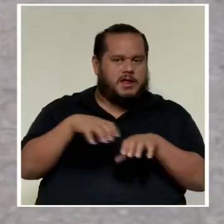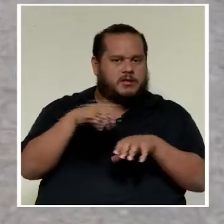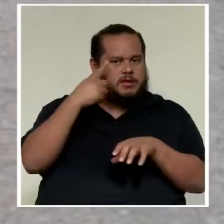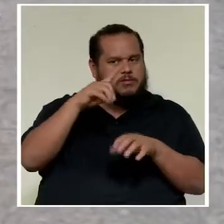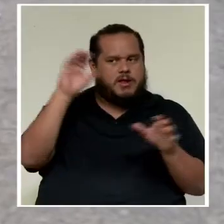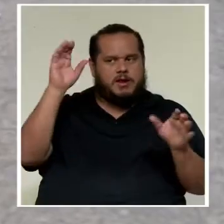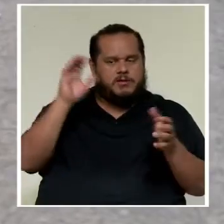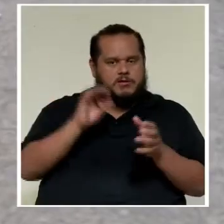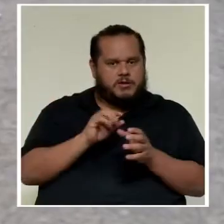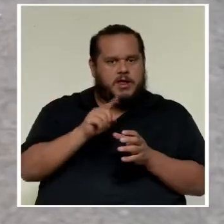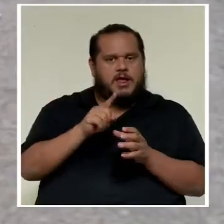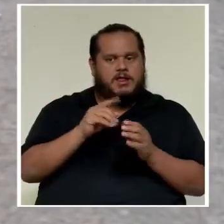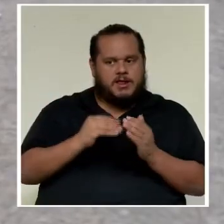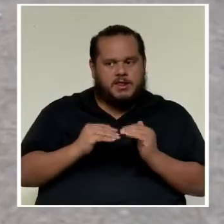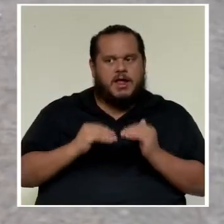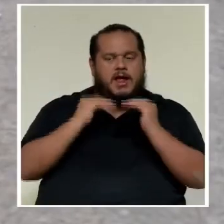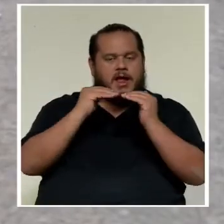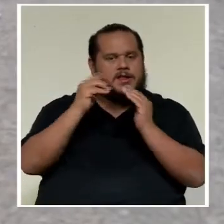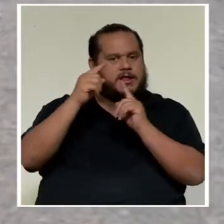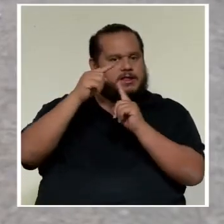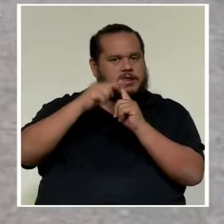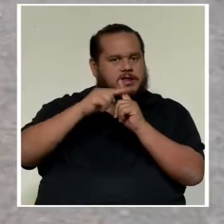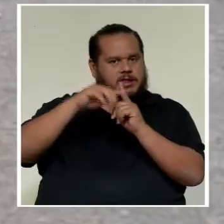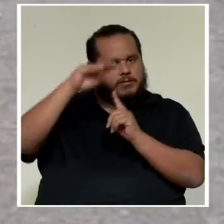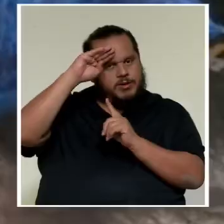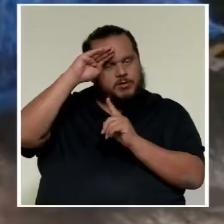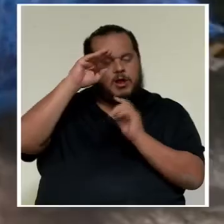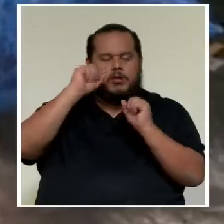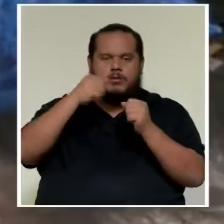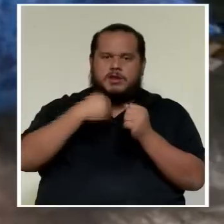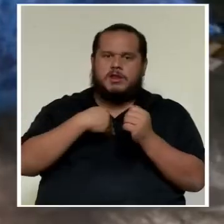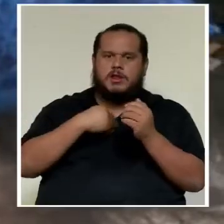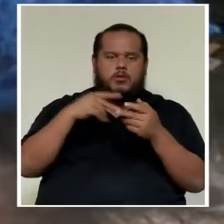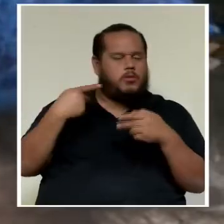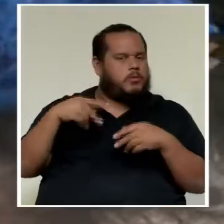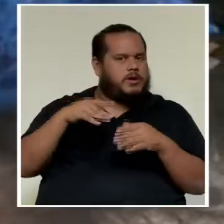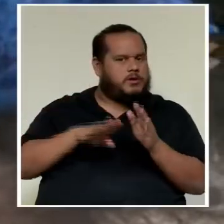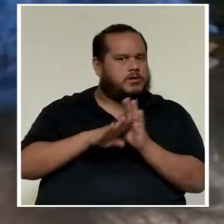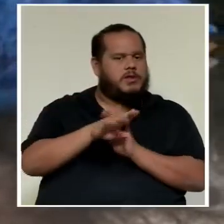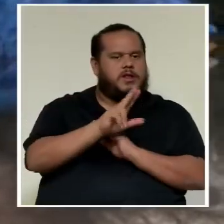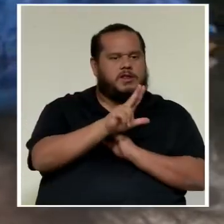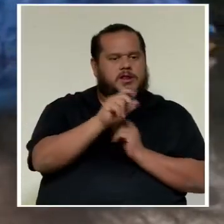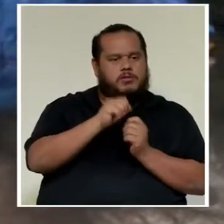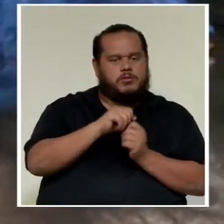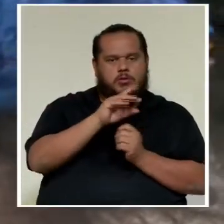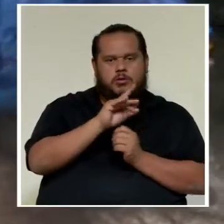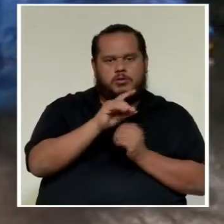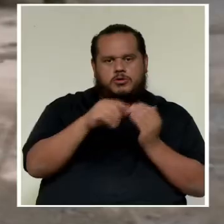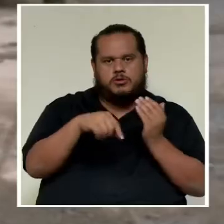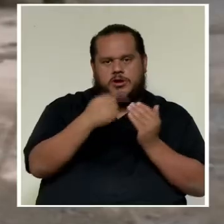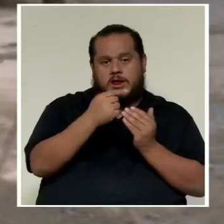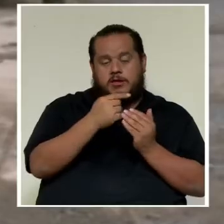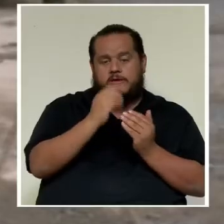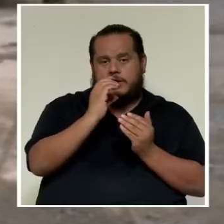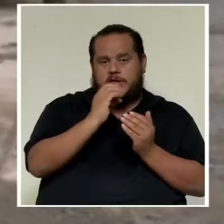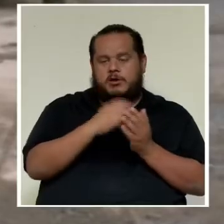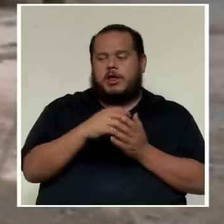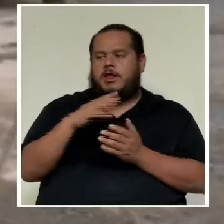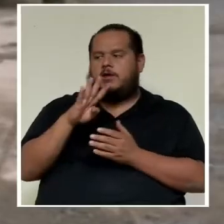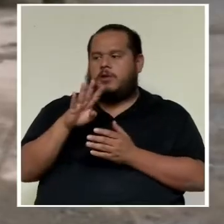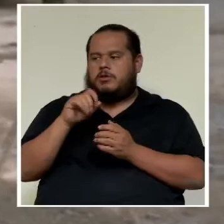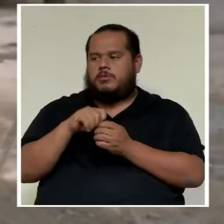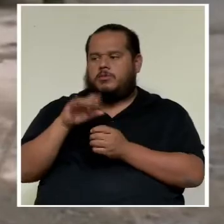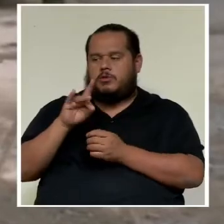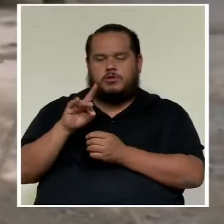reducir esas altas emisiones, el país podría enfrentar un peligroso aumento de entre 3,8 grados centígrados y 4,8